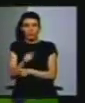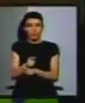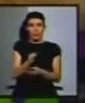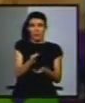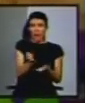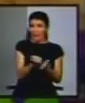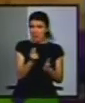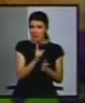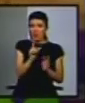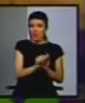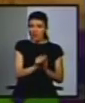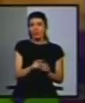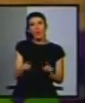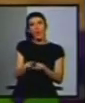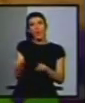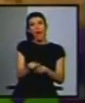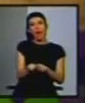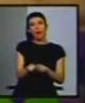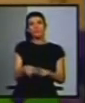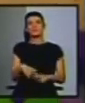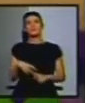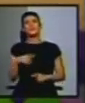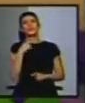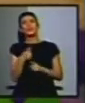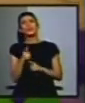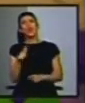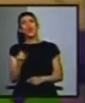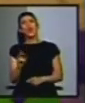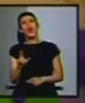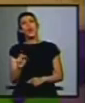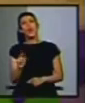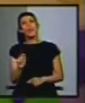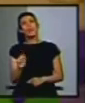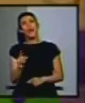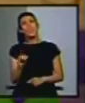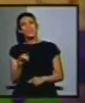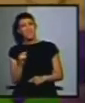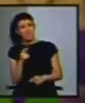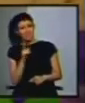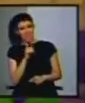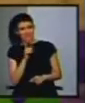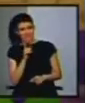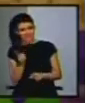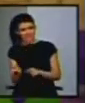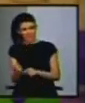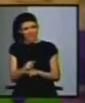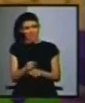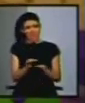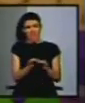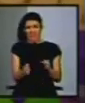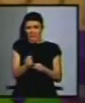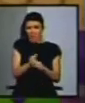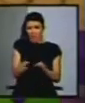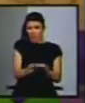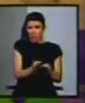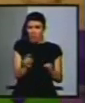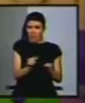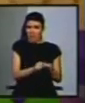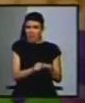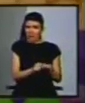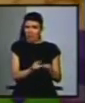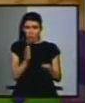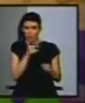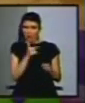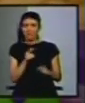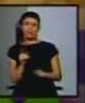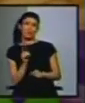encontrarlos. ¿Desloratadina no tiene de estos genéricos o bioequivalentes? No. ¿Esta es la más? Esa es la más económica que tengo yo y no